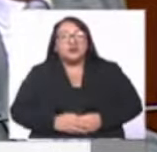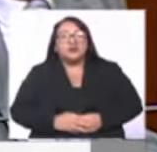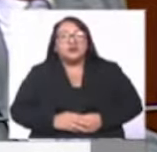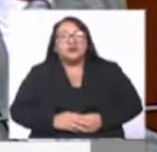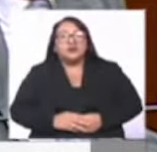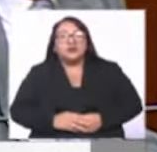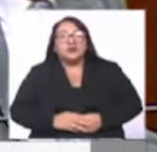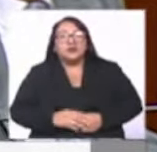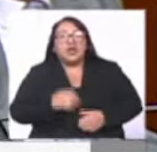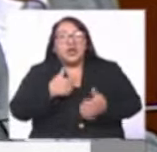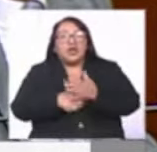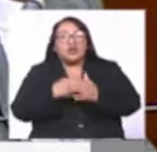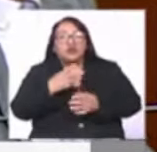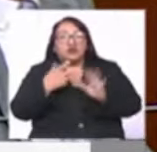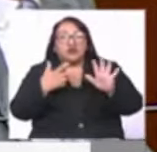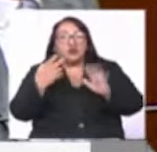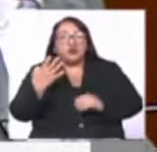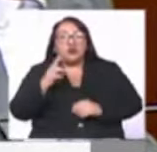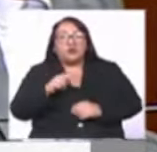mediante oficio